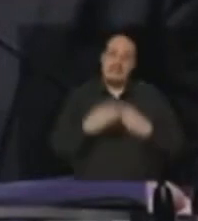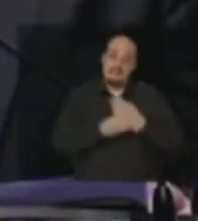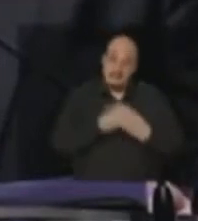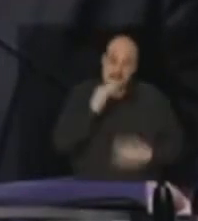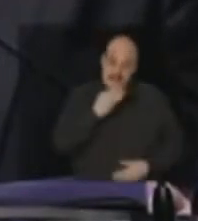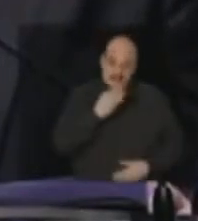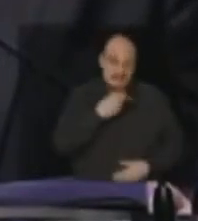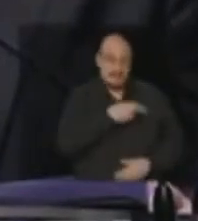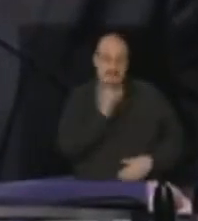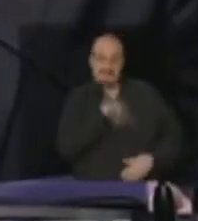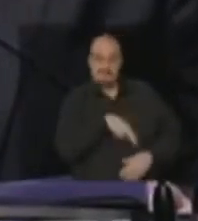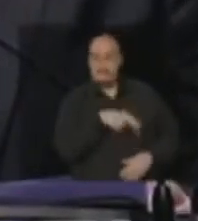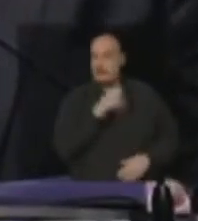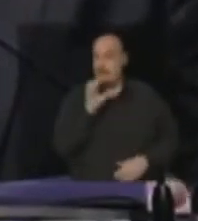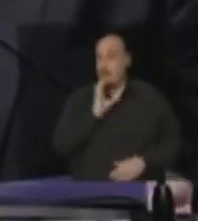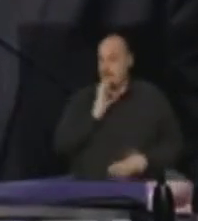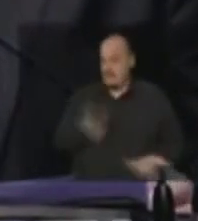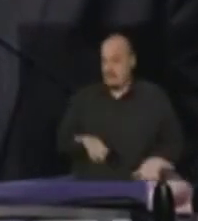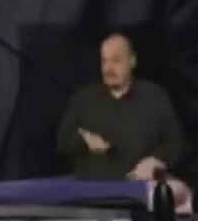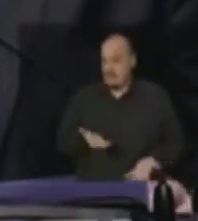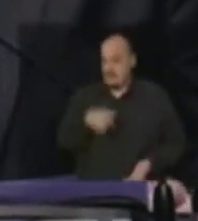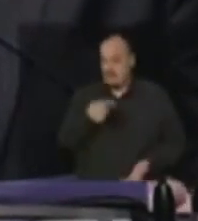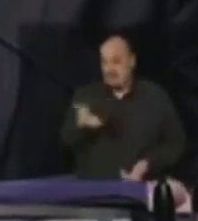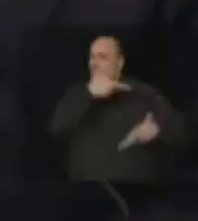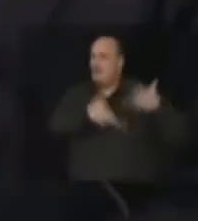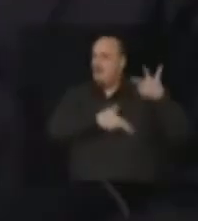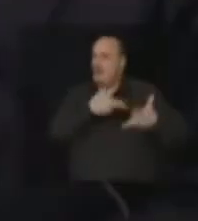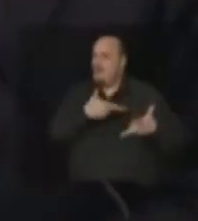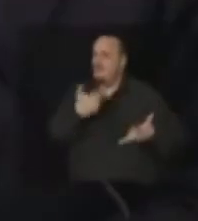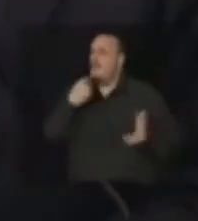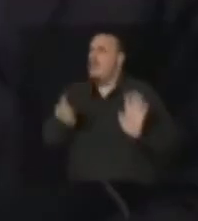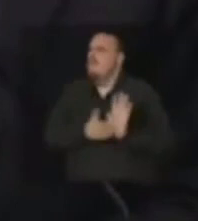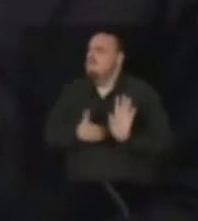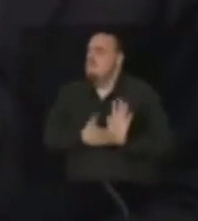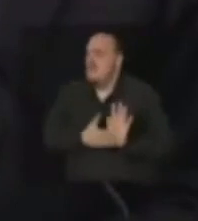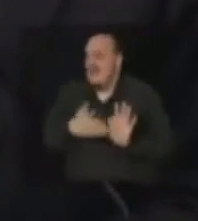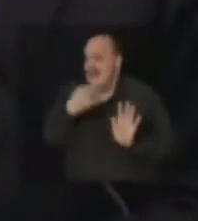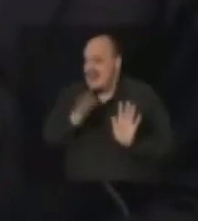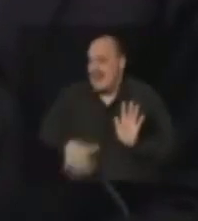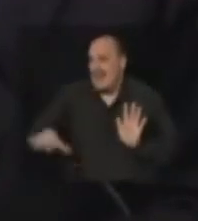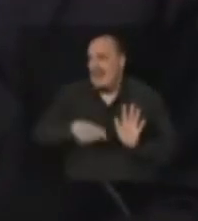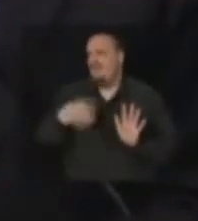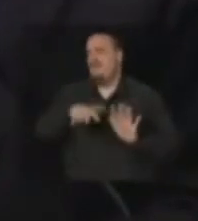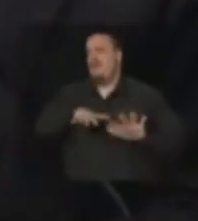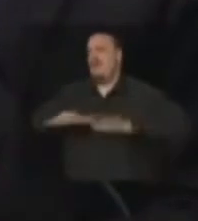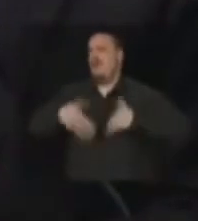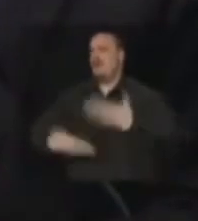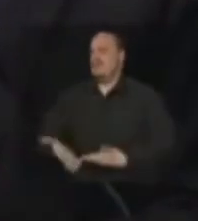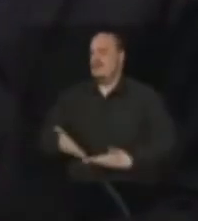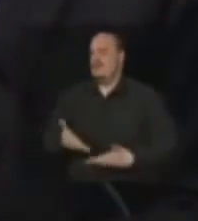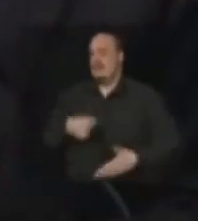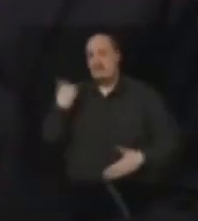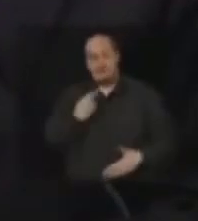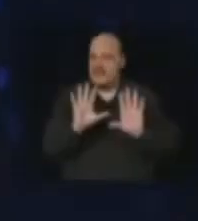apoyó explícitamente la devaluación de la moneda nacional, definió al peso argentino como excremento y apoyó la salida